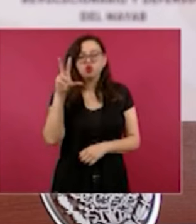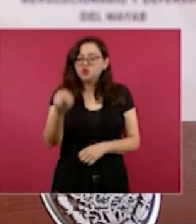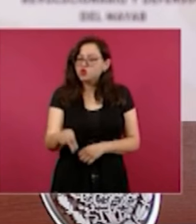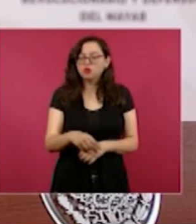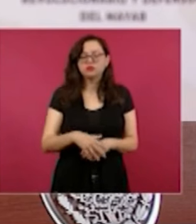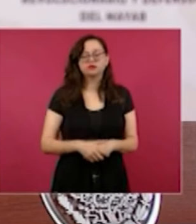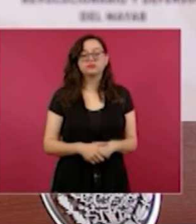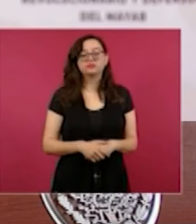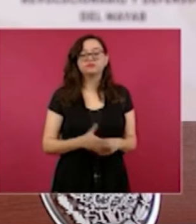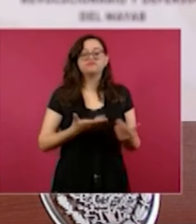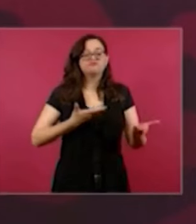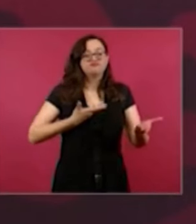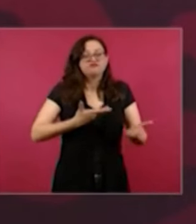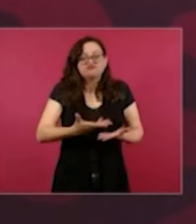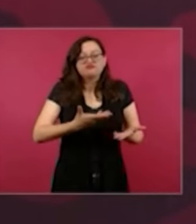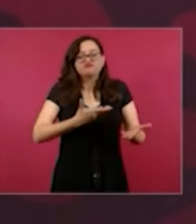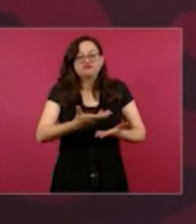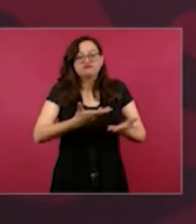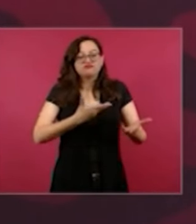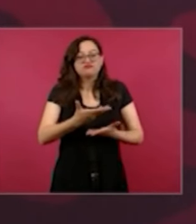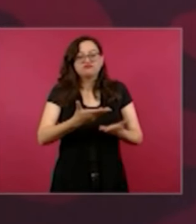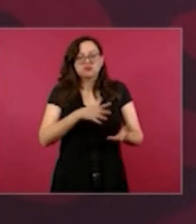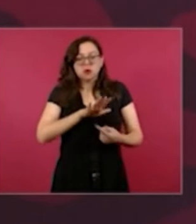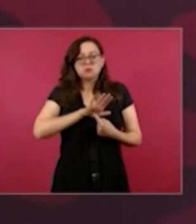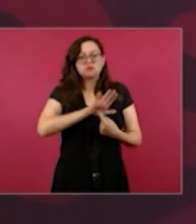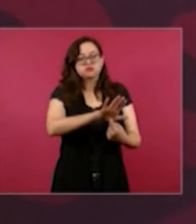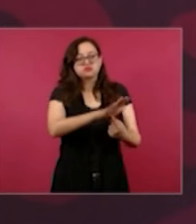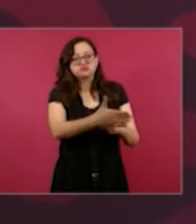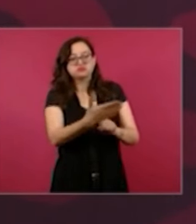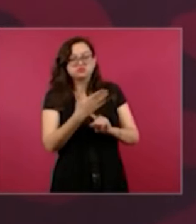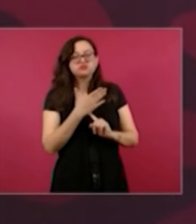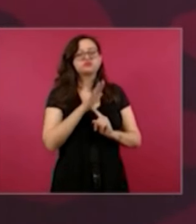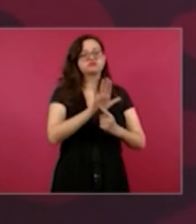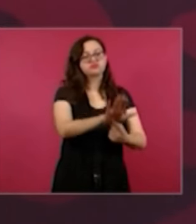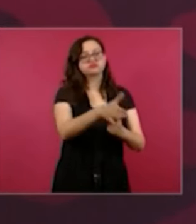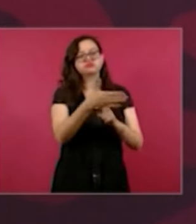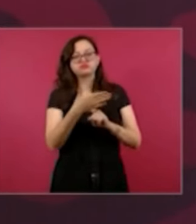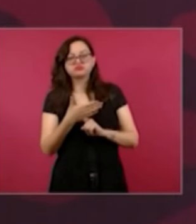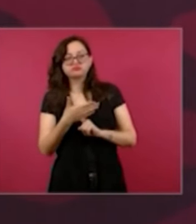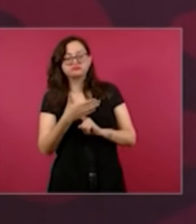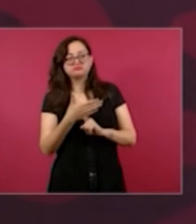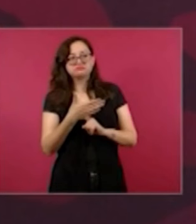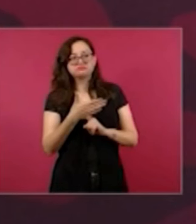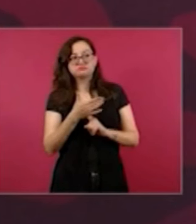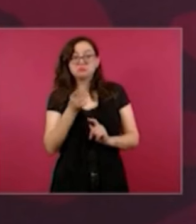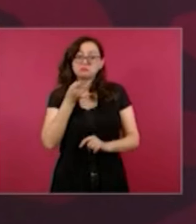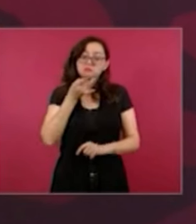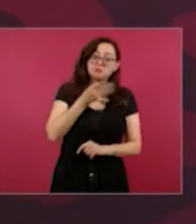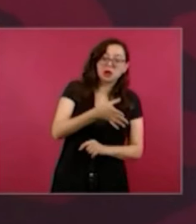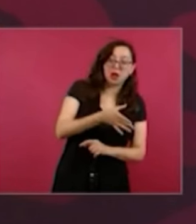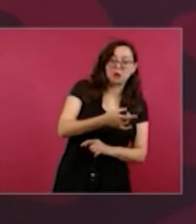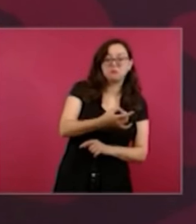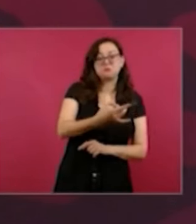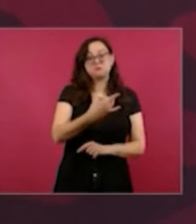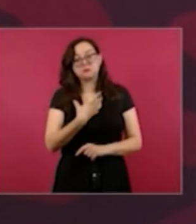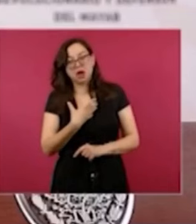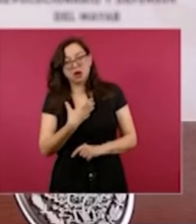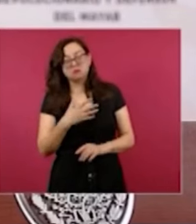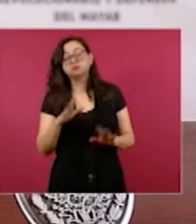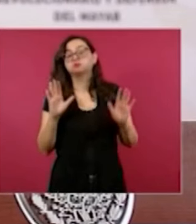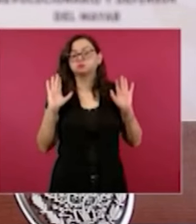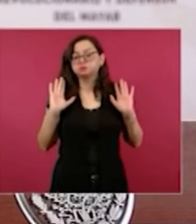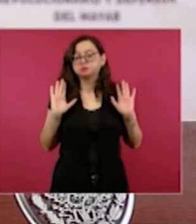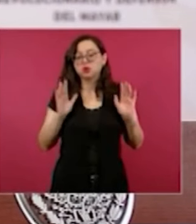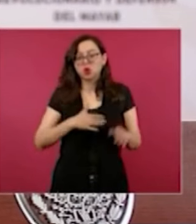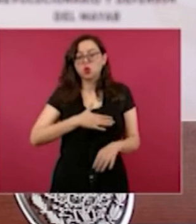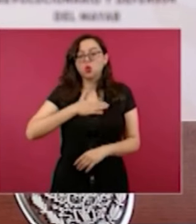incluso Guanajuato, donde es el estado más inseguro del país. Pero aún en Guanajuato, yo estimo que se van a instalar todas